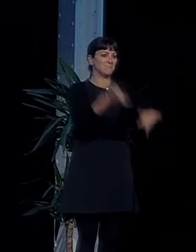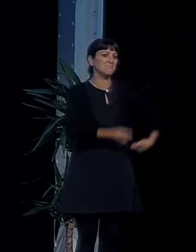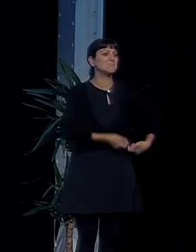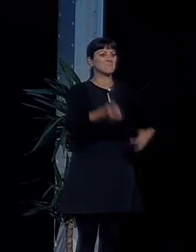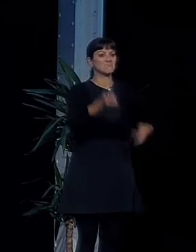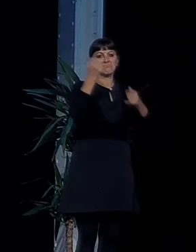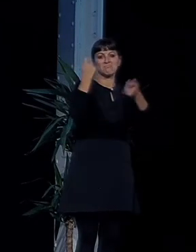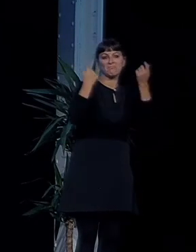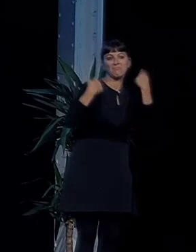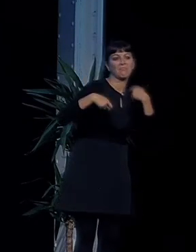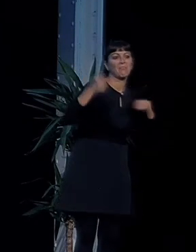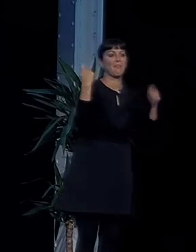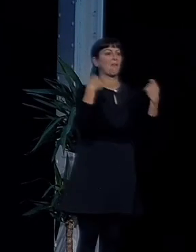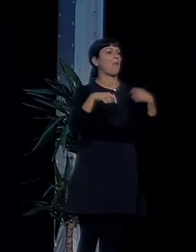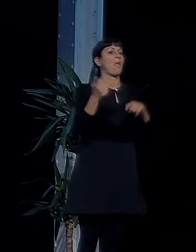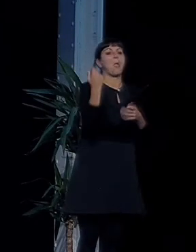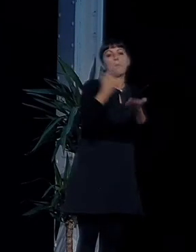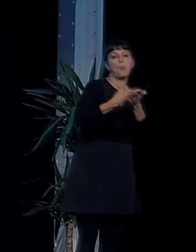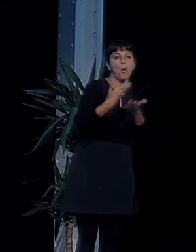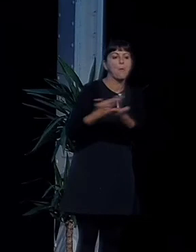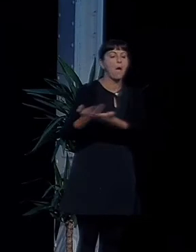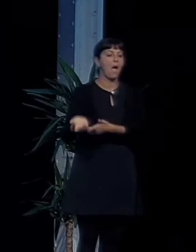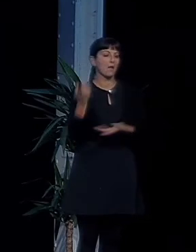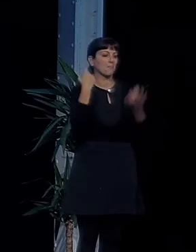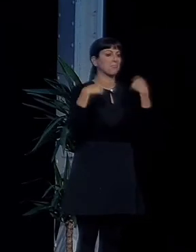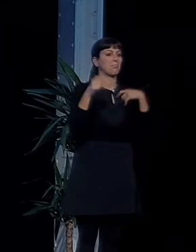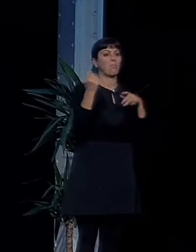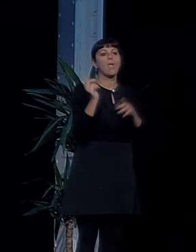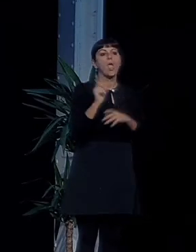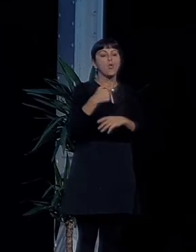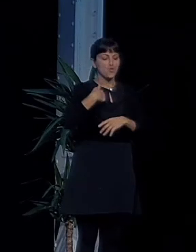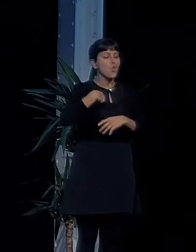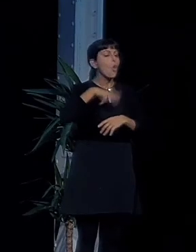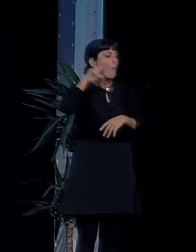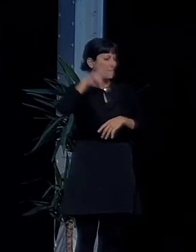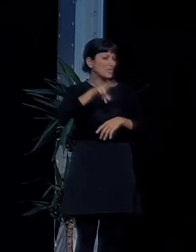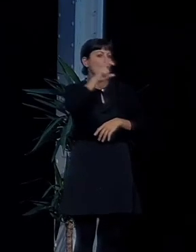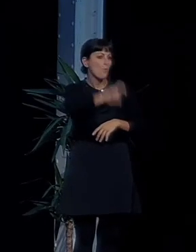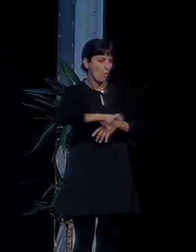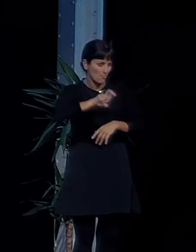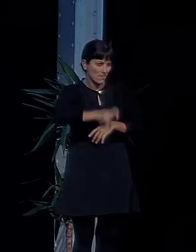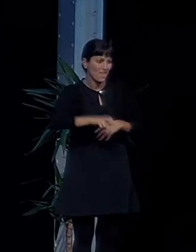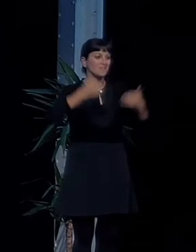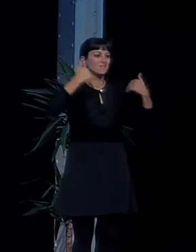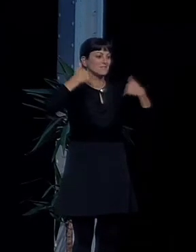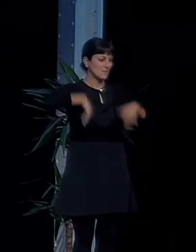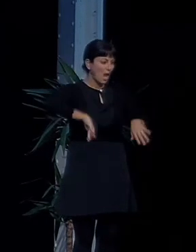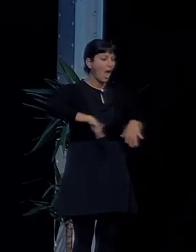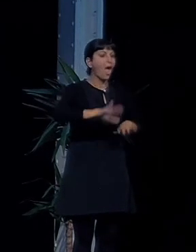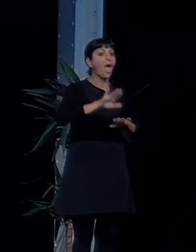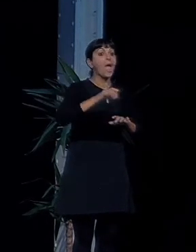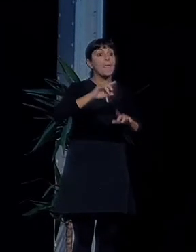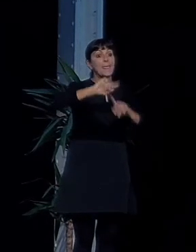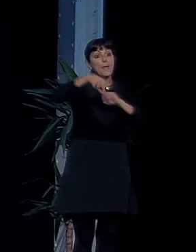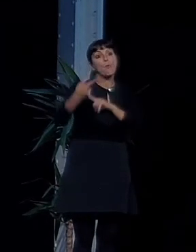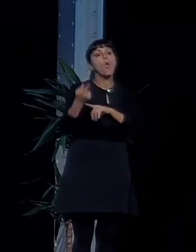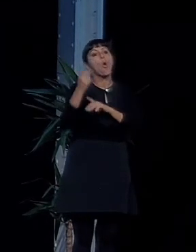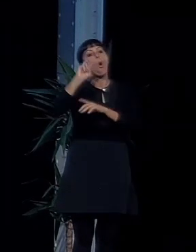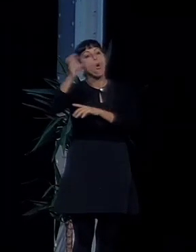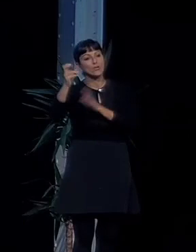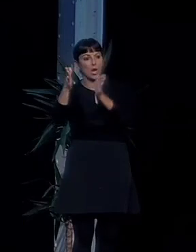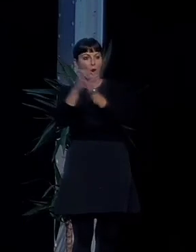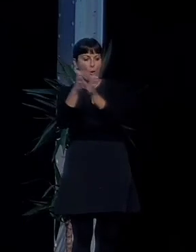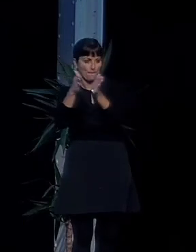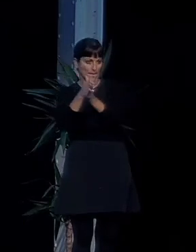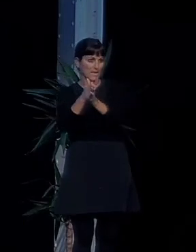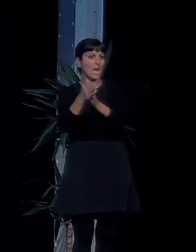probar, de demás, y vi el documental de Netflix, luego vi, a través de una compañera precisamente me habló de ti, me comentó de